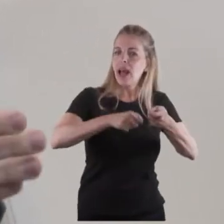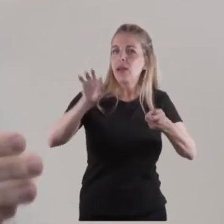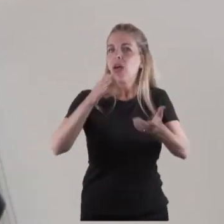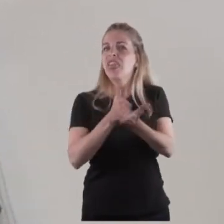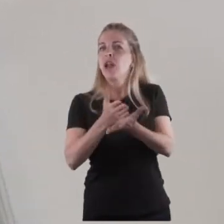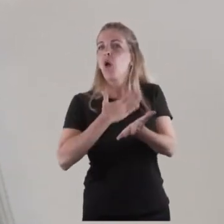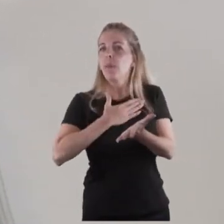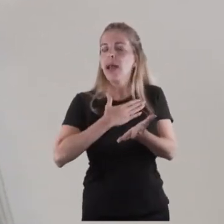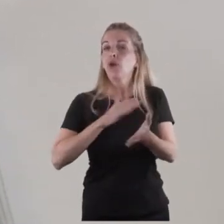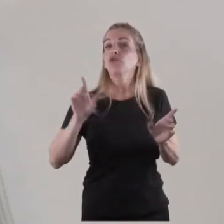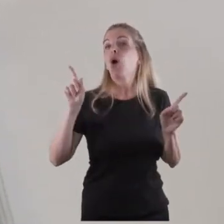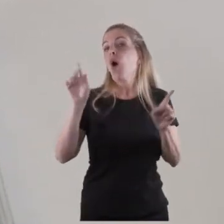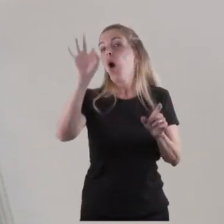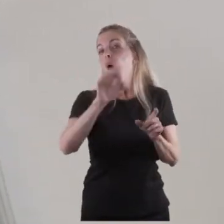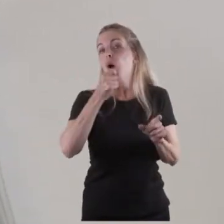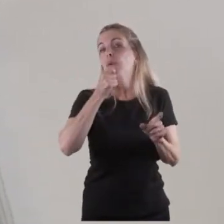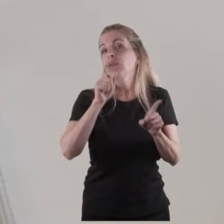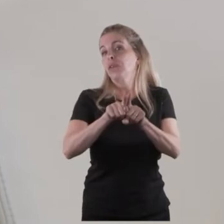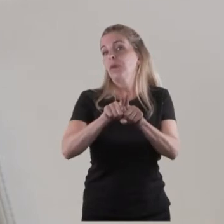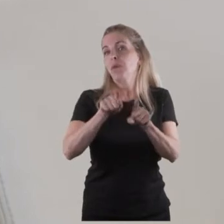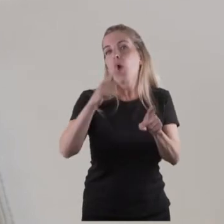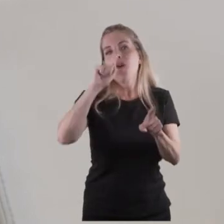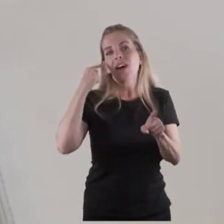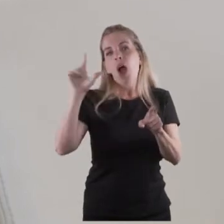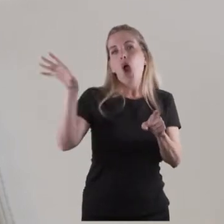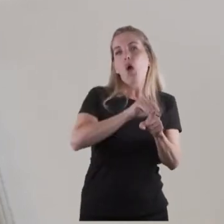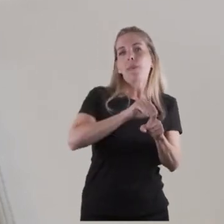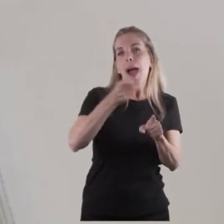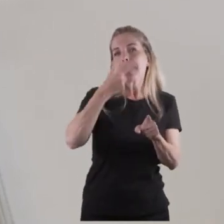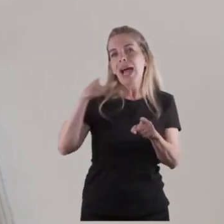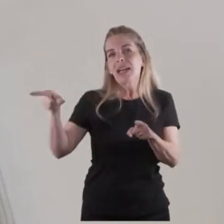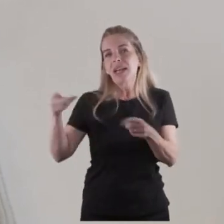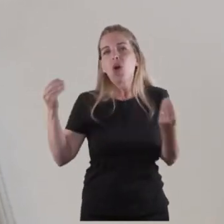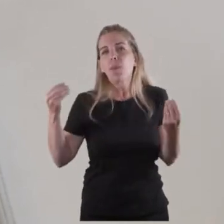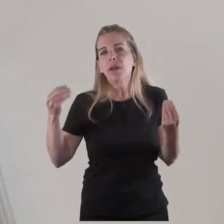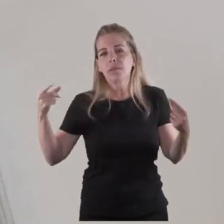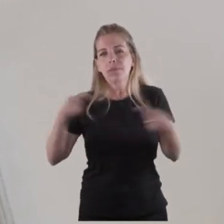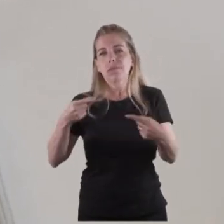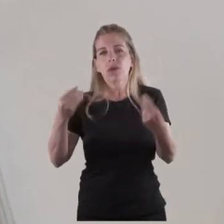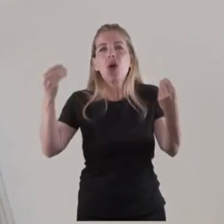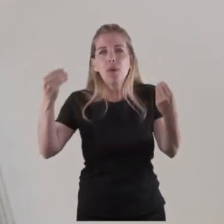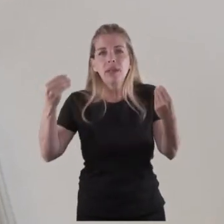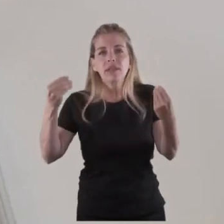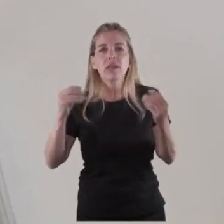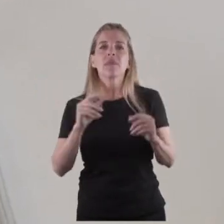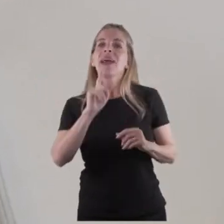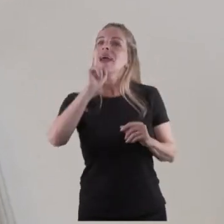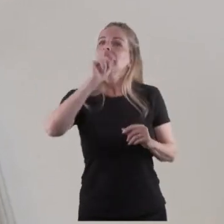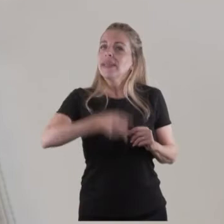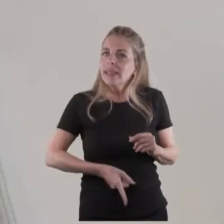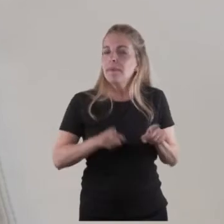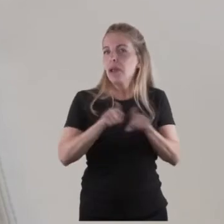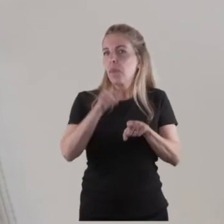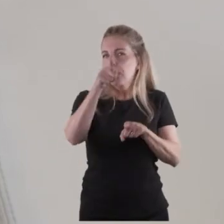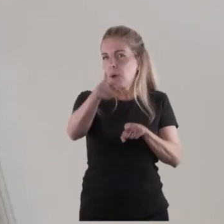porque macri lo hizo nosotros lo hacemos también como es el contraste en ese sentido y también a caballo lo que ustedes hacen